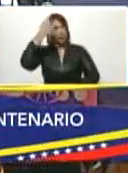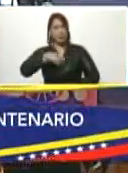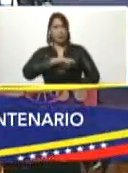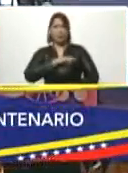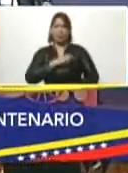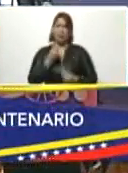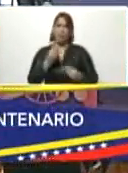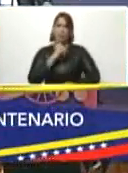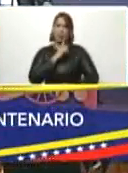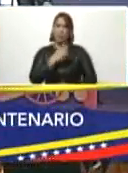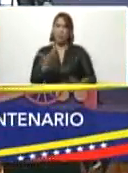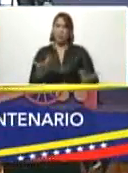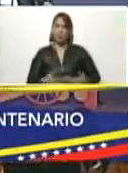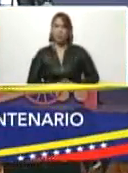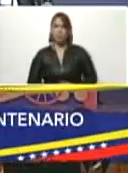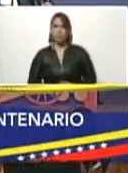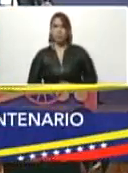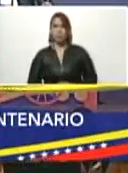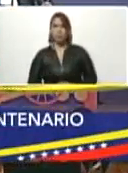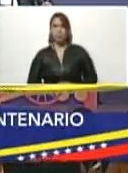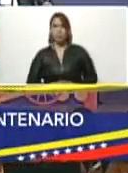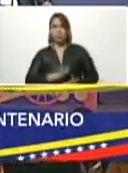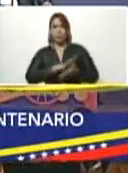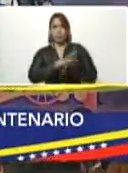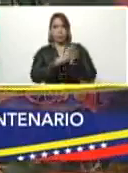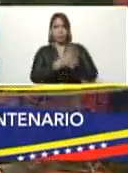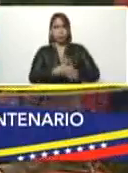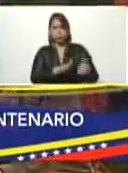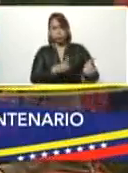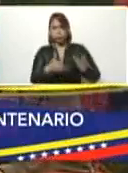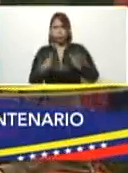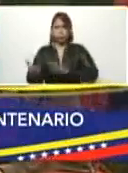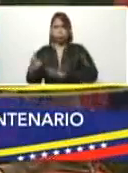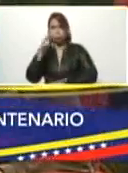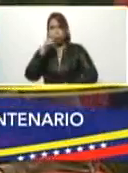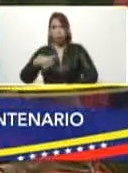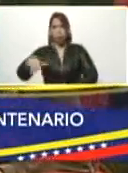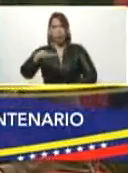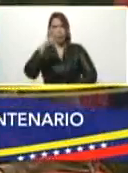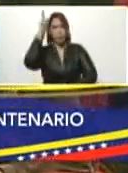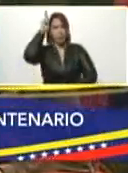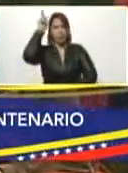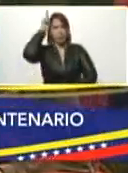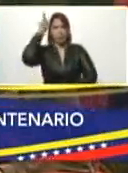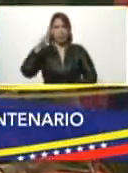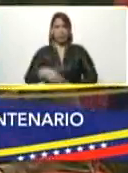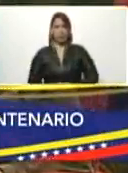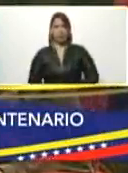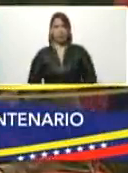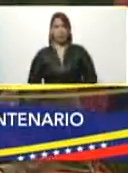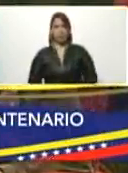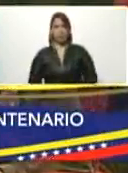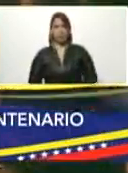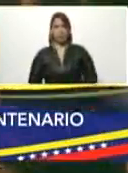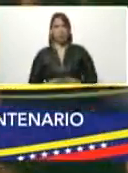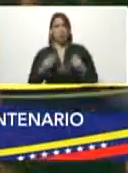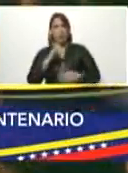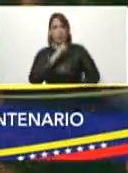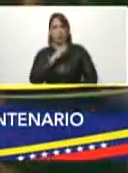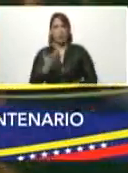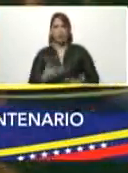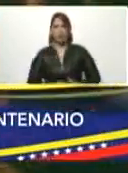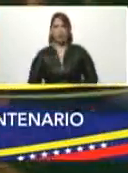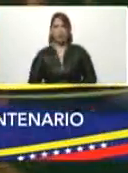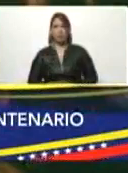se llama? El exterminio masivo de la población indígena originaria en América. ¿Cómo se llama?